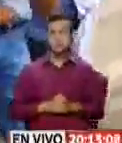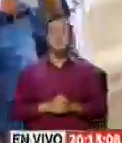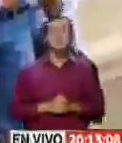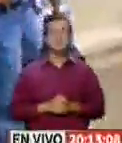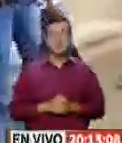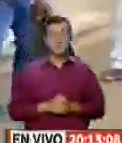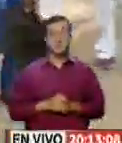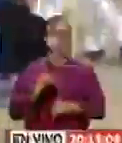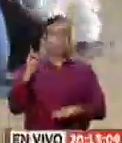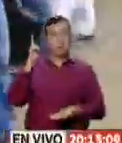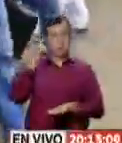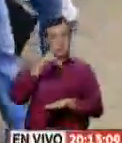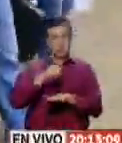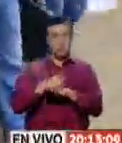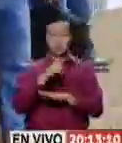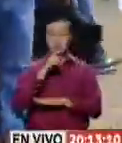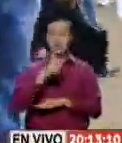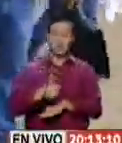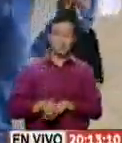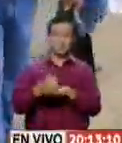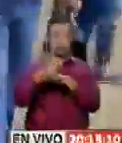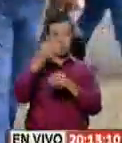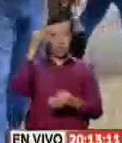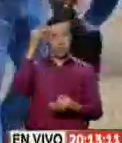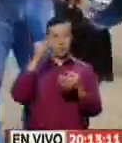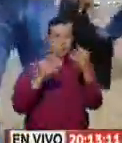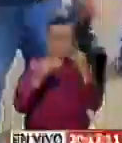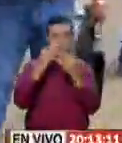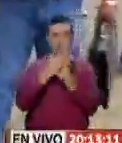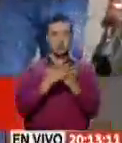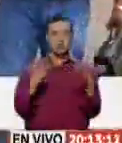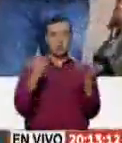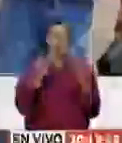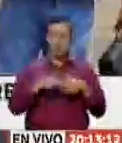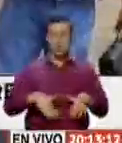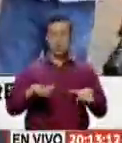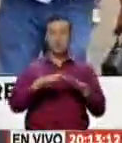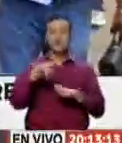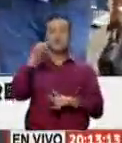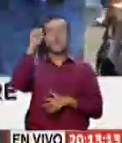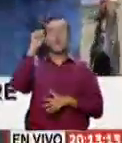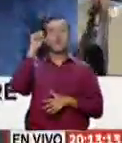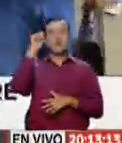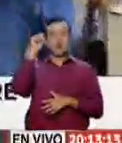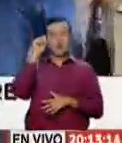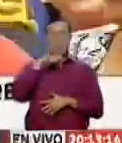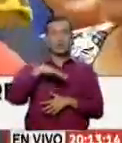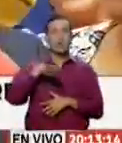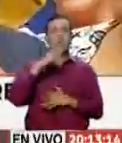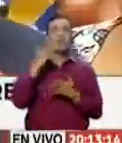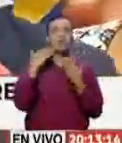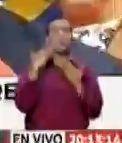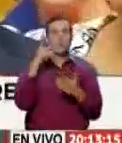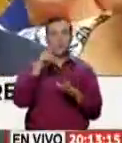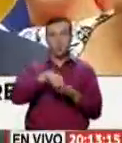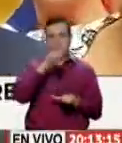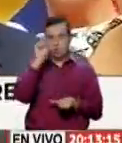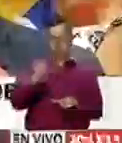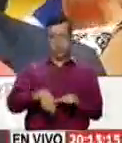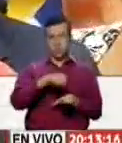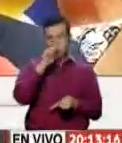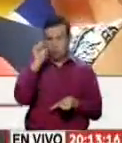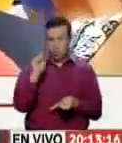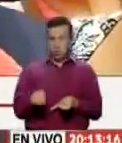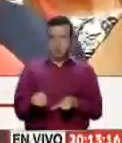La disposición la dieron las autoridades judiciales en el Complejo Norte en la Florida, en Guayaquil. El juez,